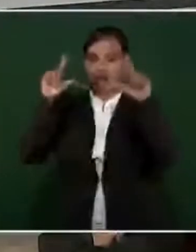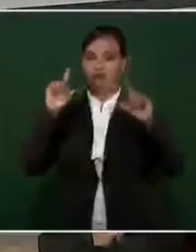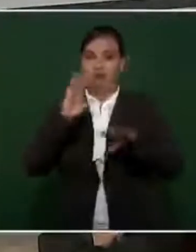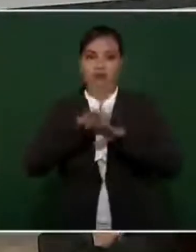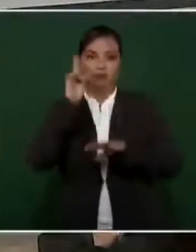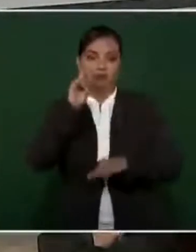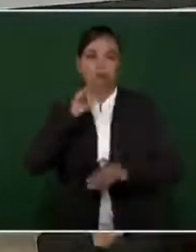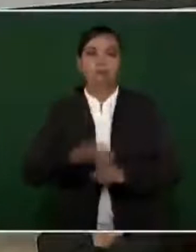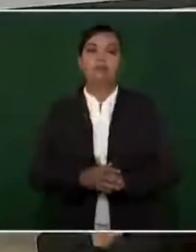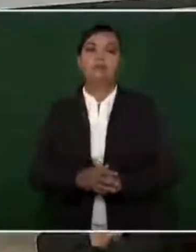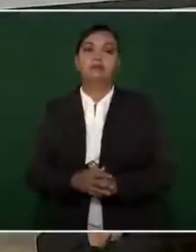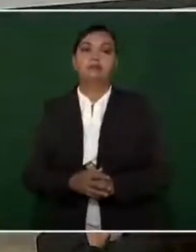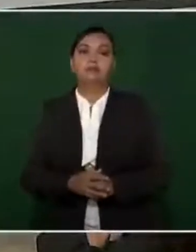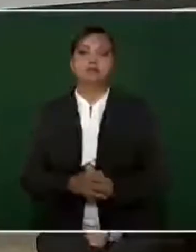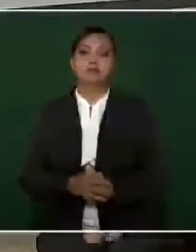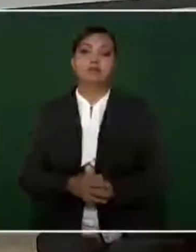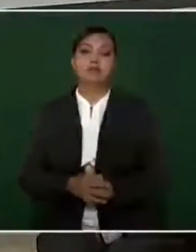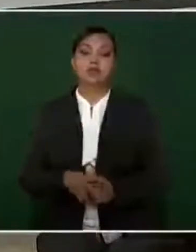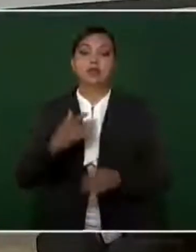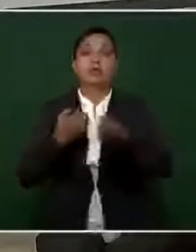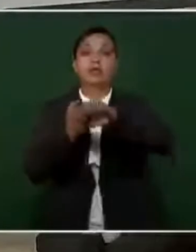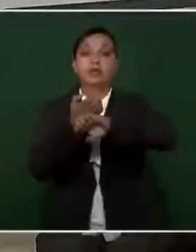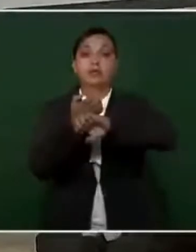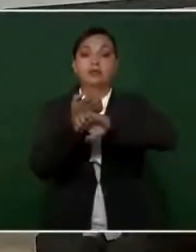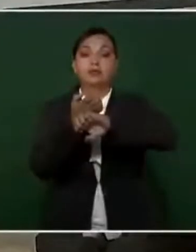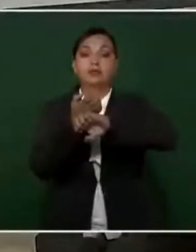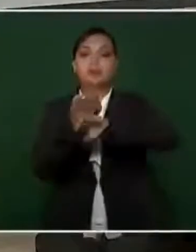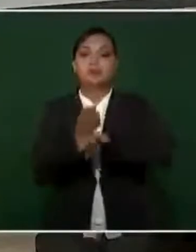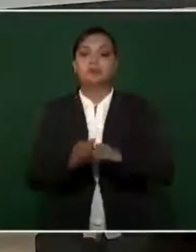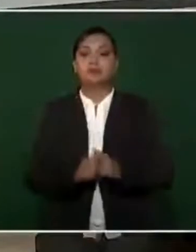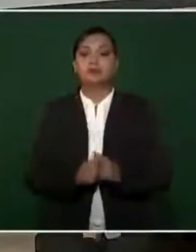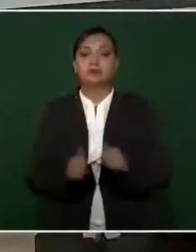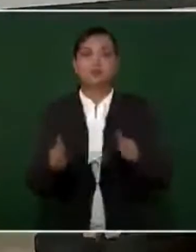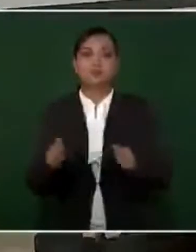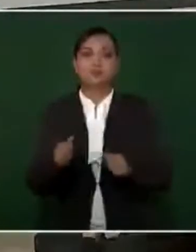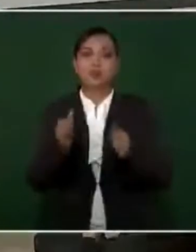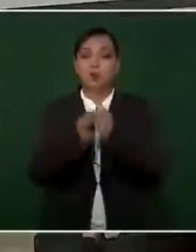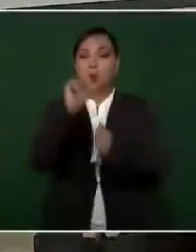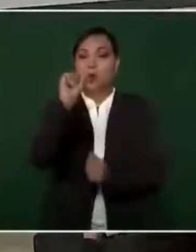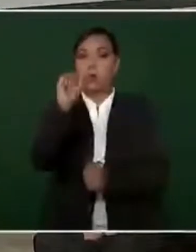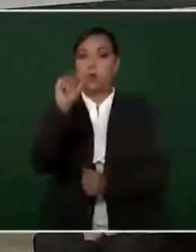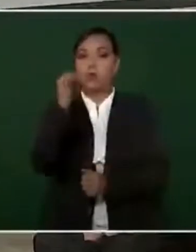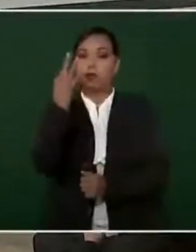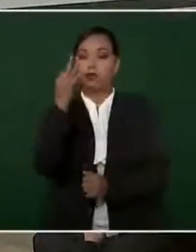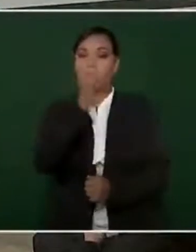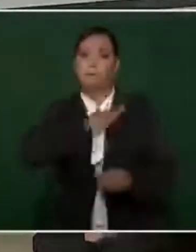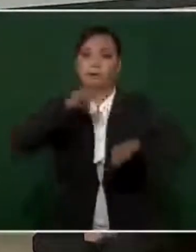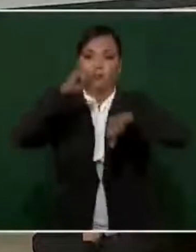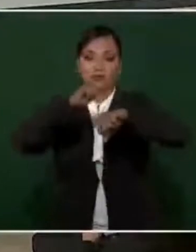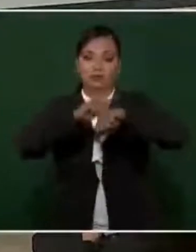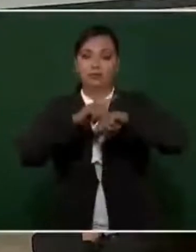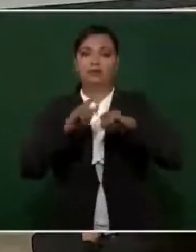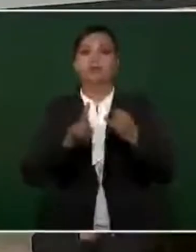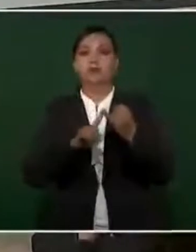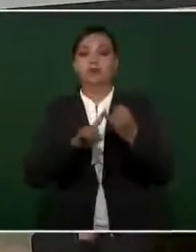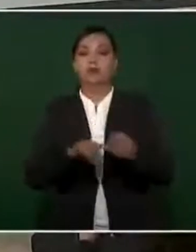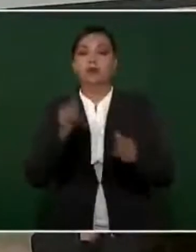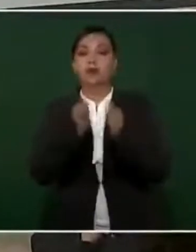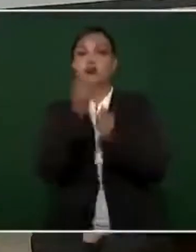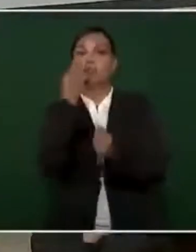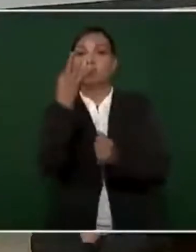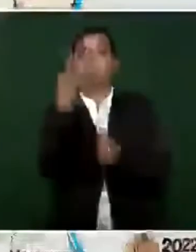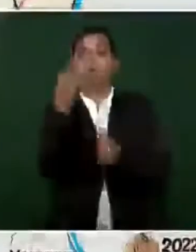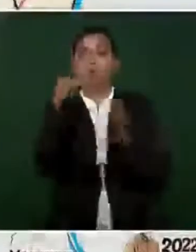favor. El estado con 43 municipios y contando con